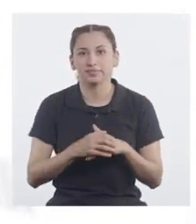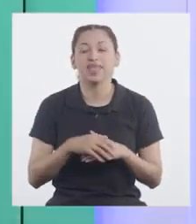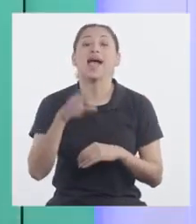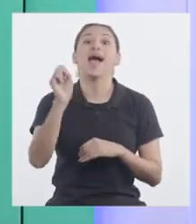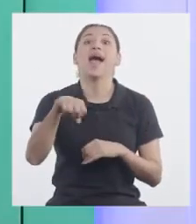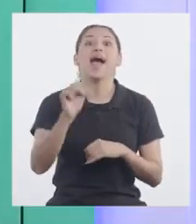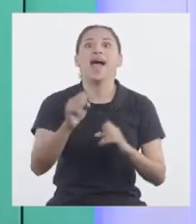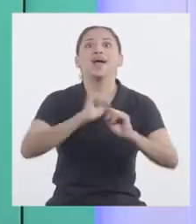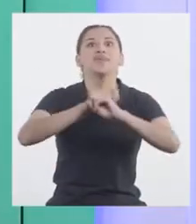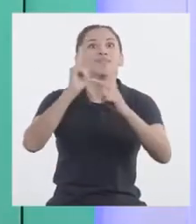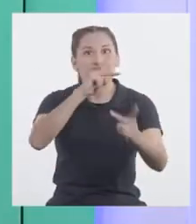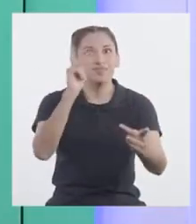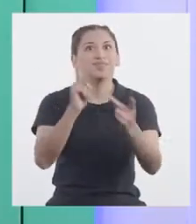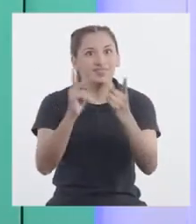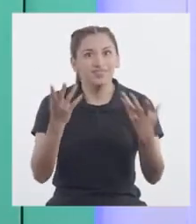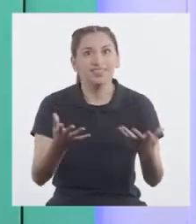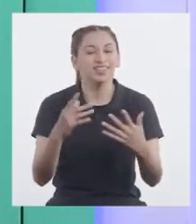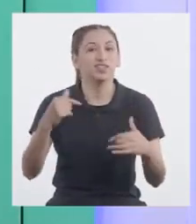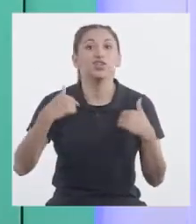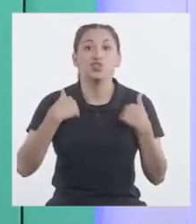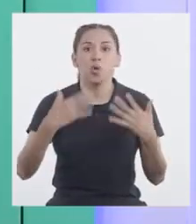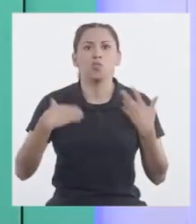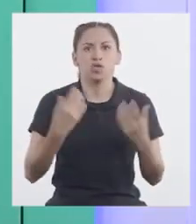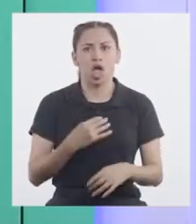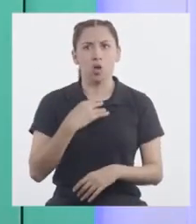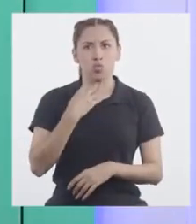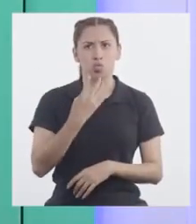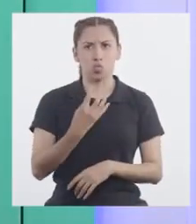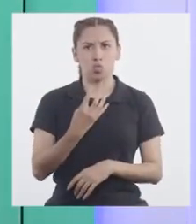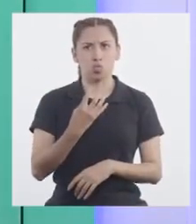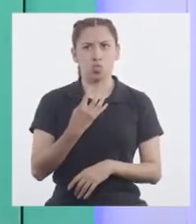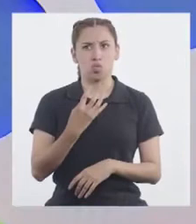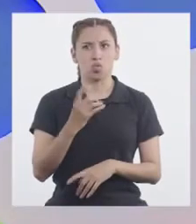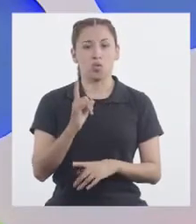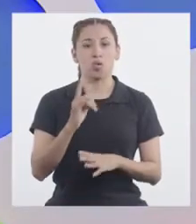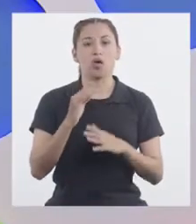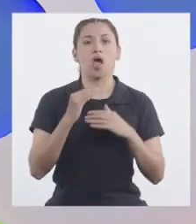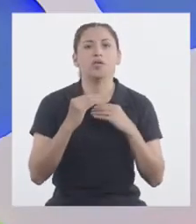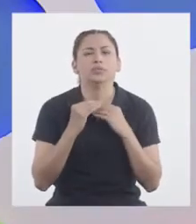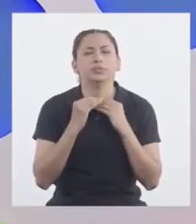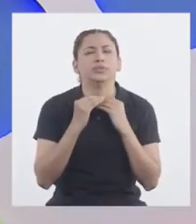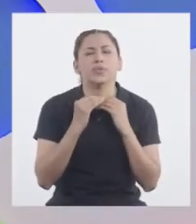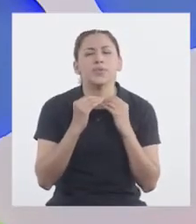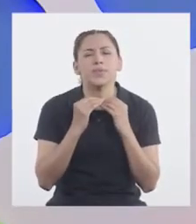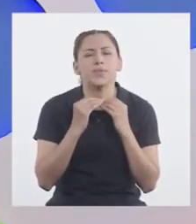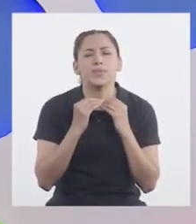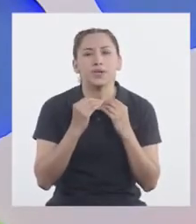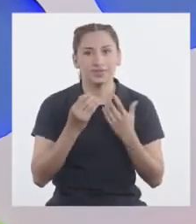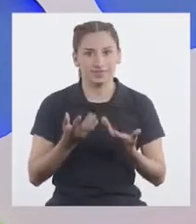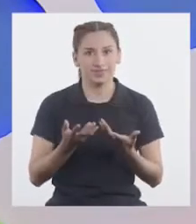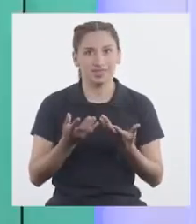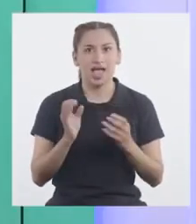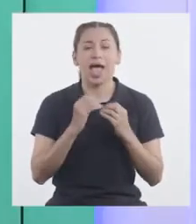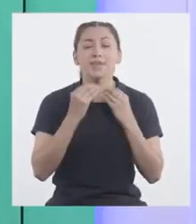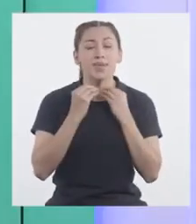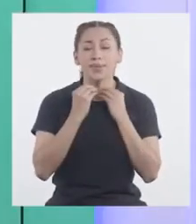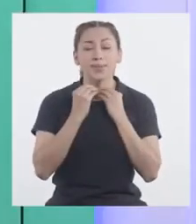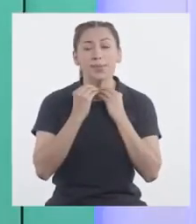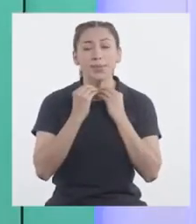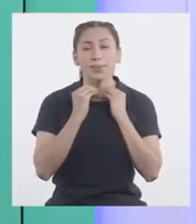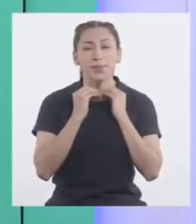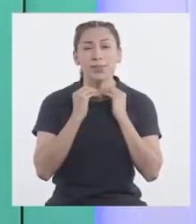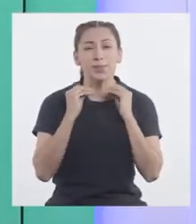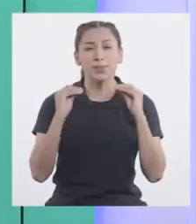aburrido. ¡Ah, genial! Porque yo puedo hablar así, hablar así,